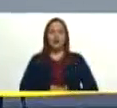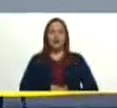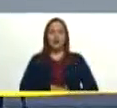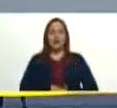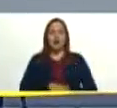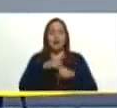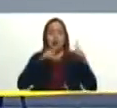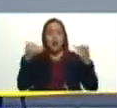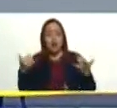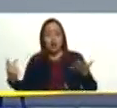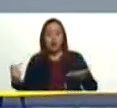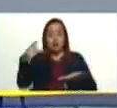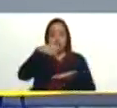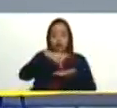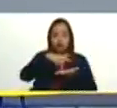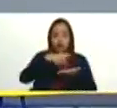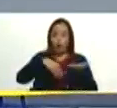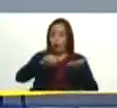Pero ya regresó.